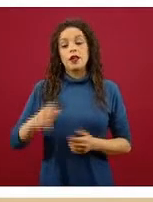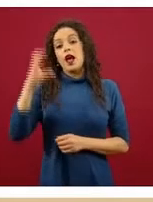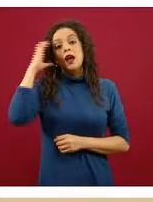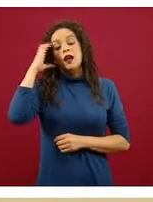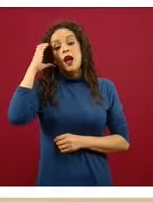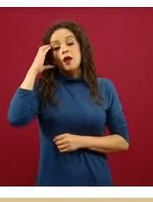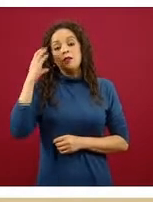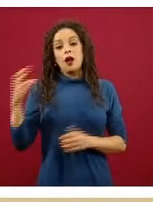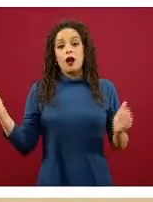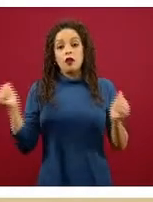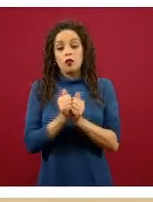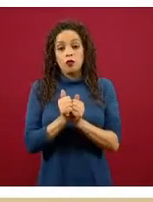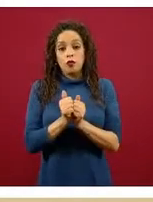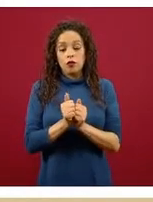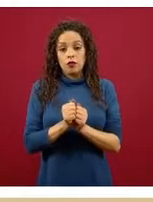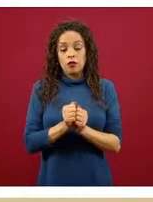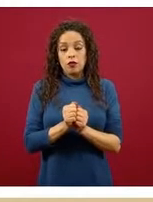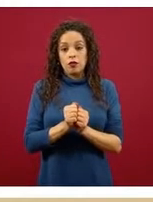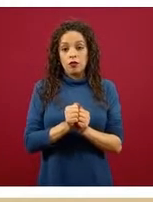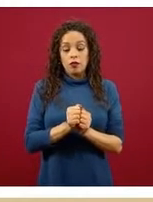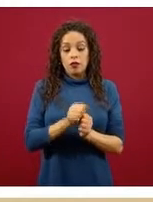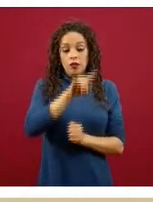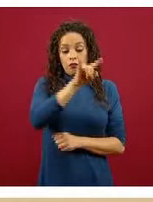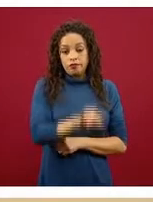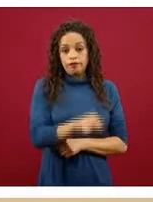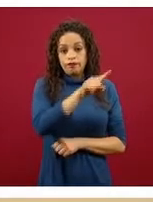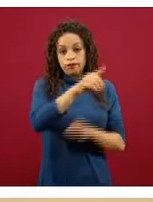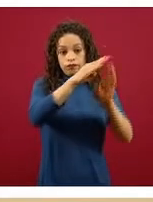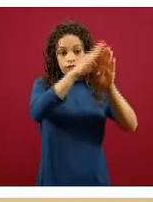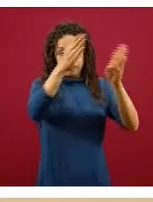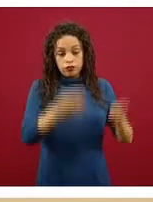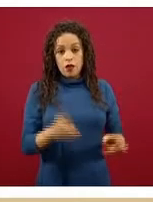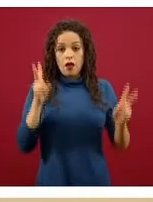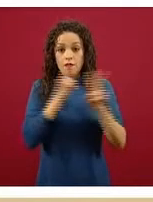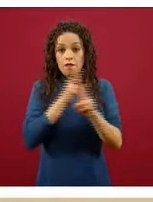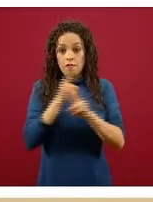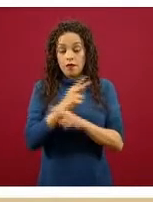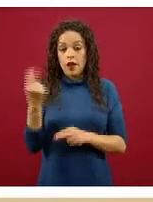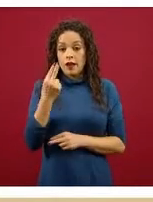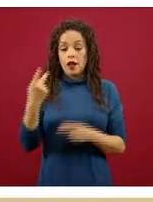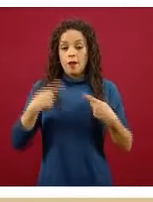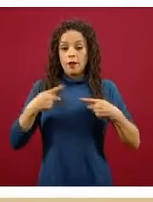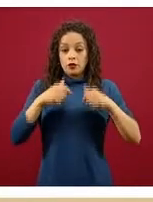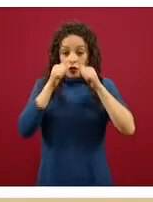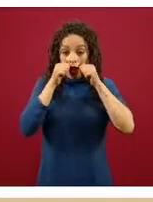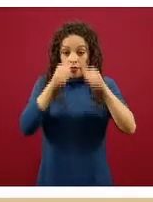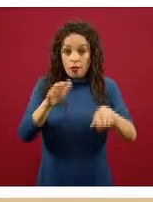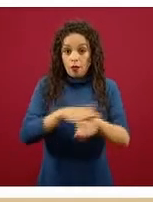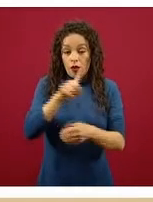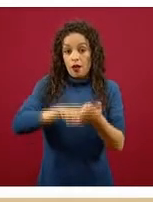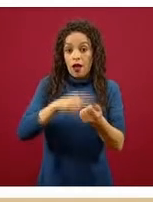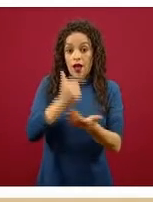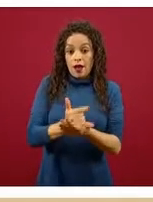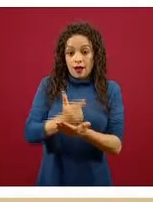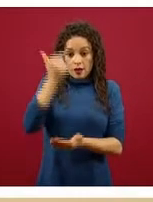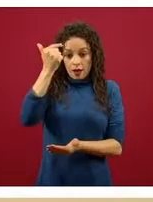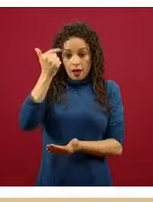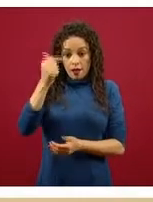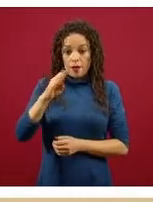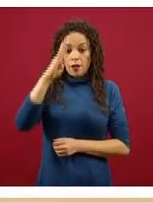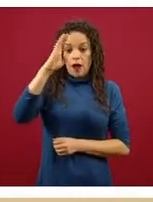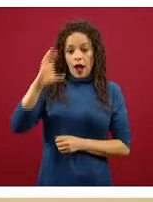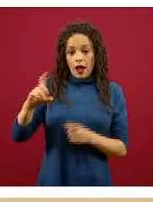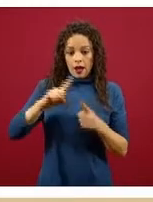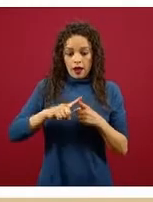con ventilador que son los que las personas que requieren cuidados críticos es baja california el estado de mexico y la ciudad de mexico